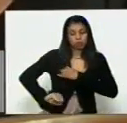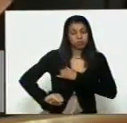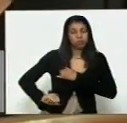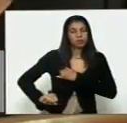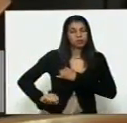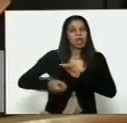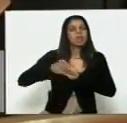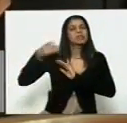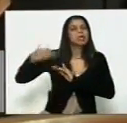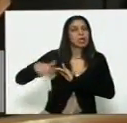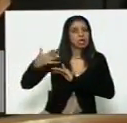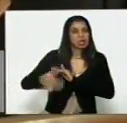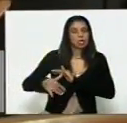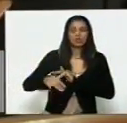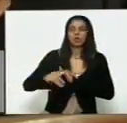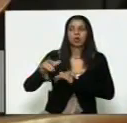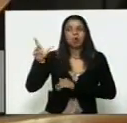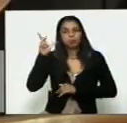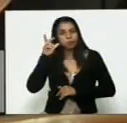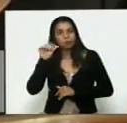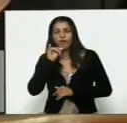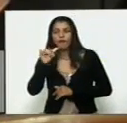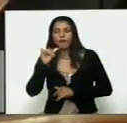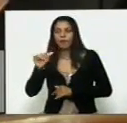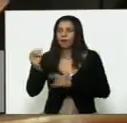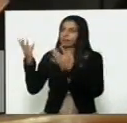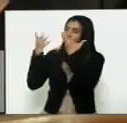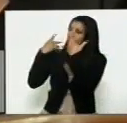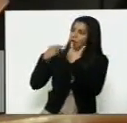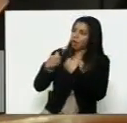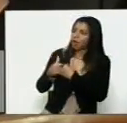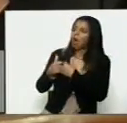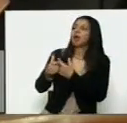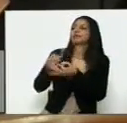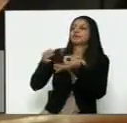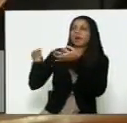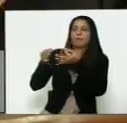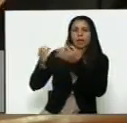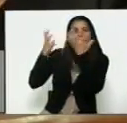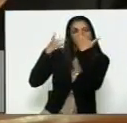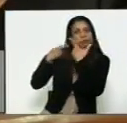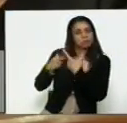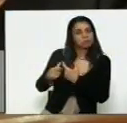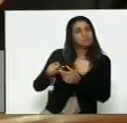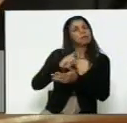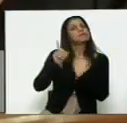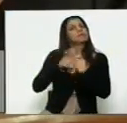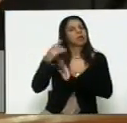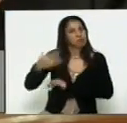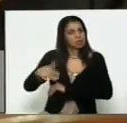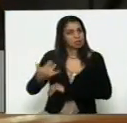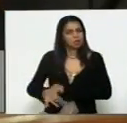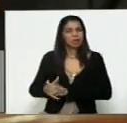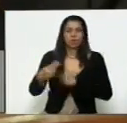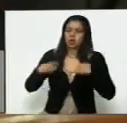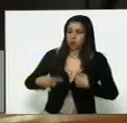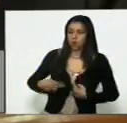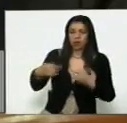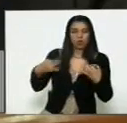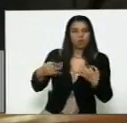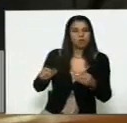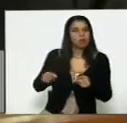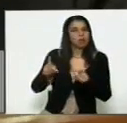tienen derecho a ser informados y asesorados integralmente y de forma humanizada,